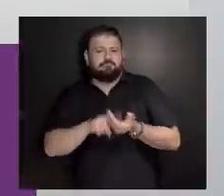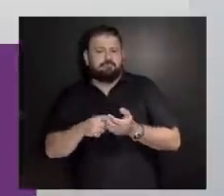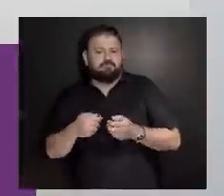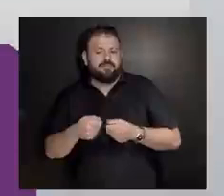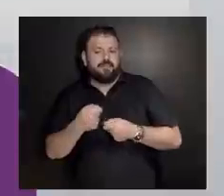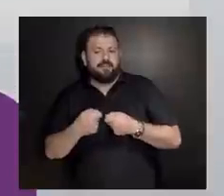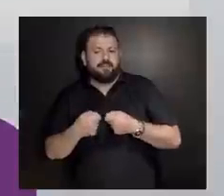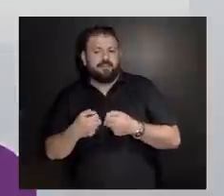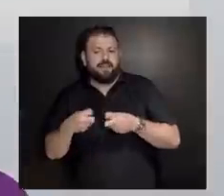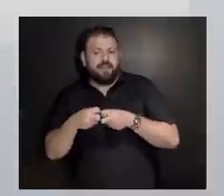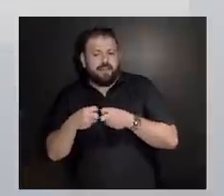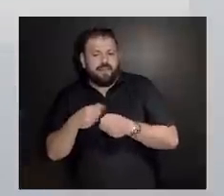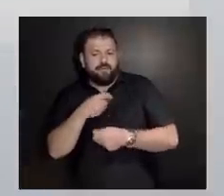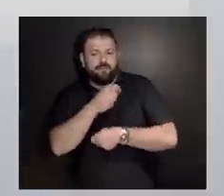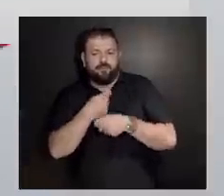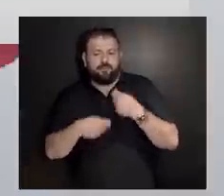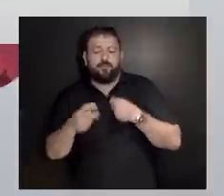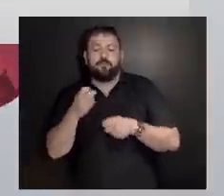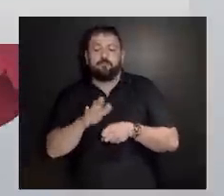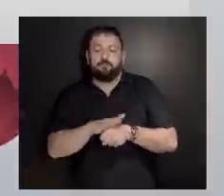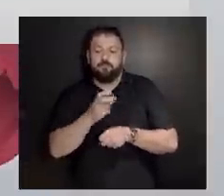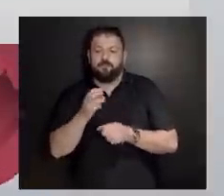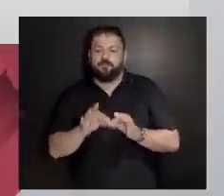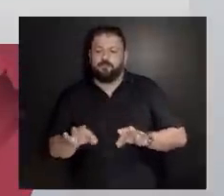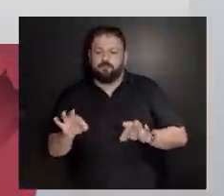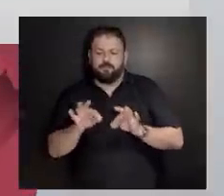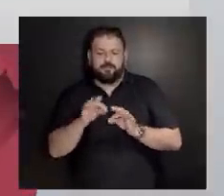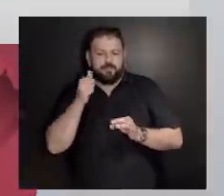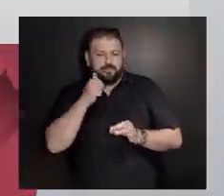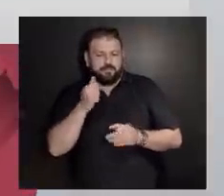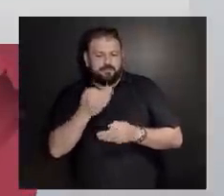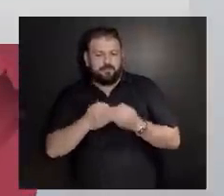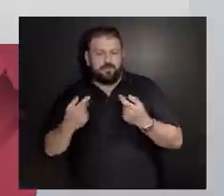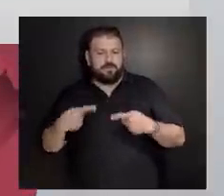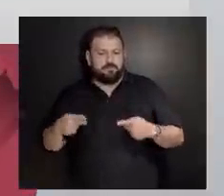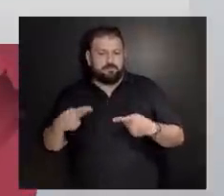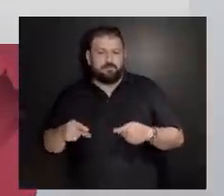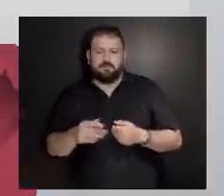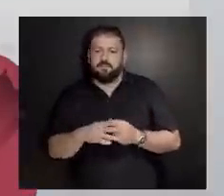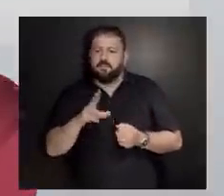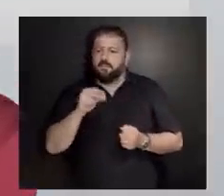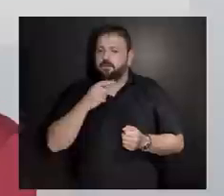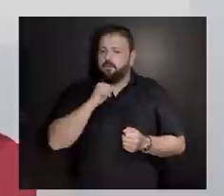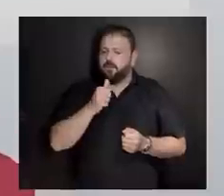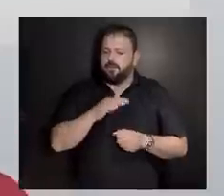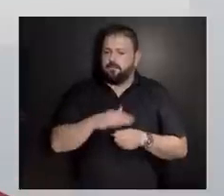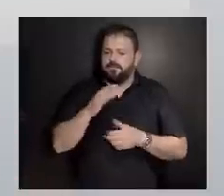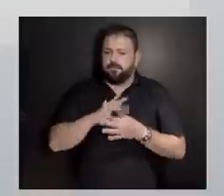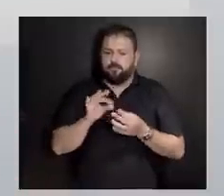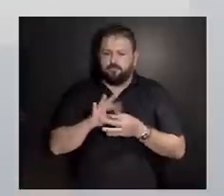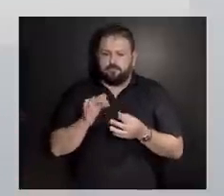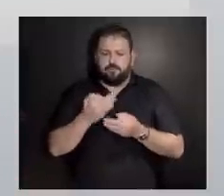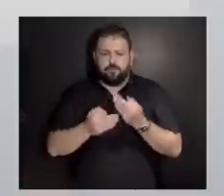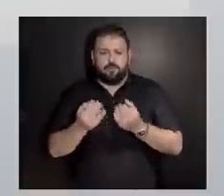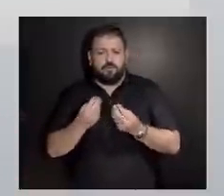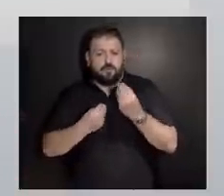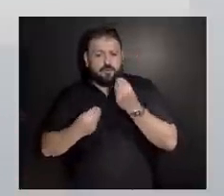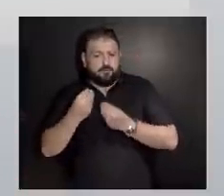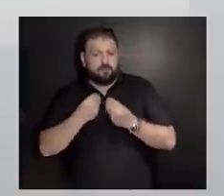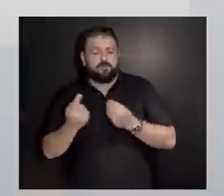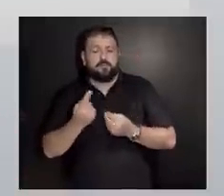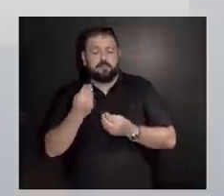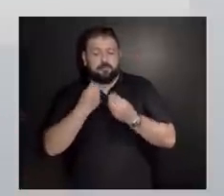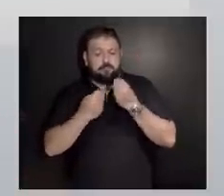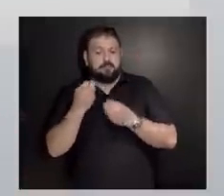es la importancia que hablábamos siempre de personalizar, ¿no? No nada más en la alimentación, como ahorita les mencioné que la